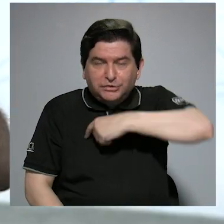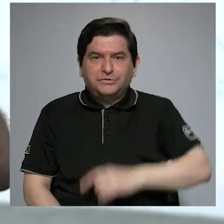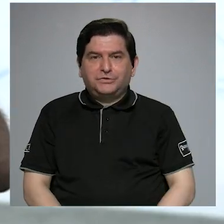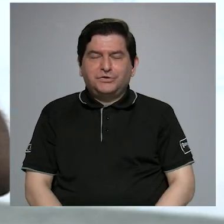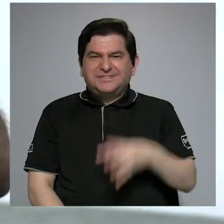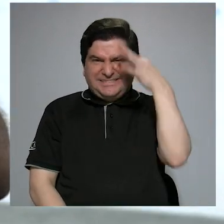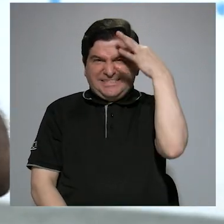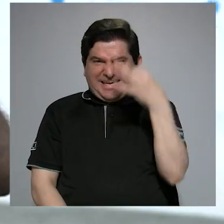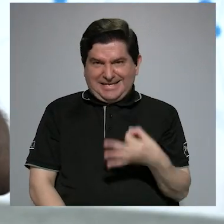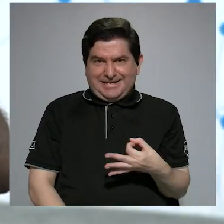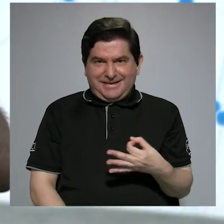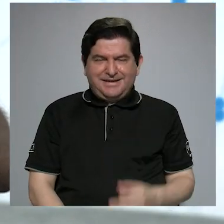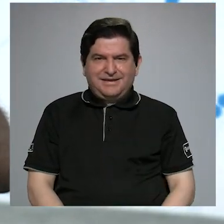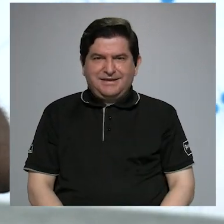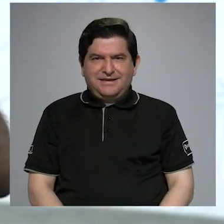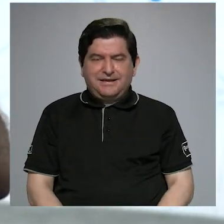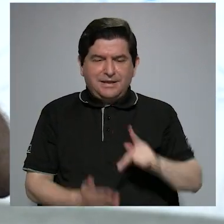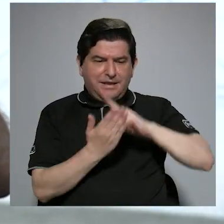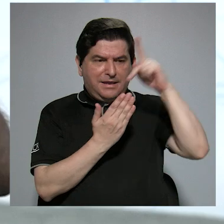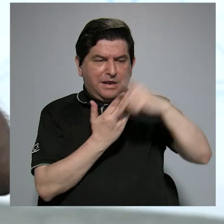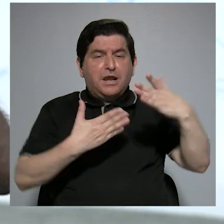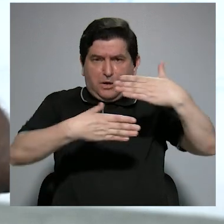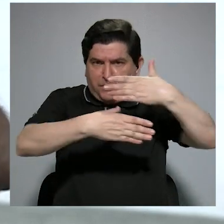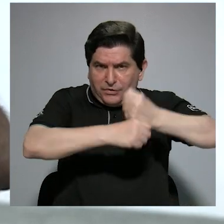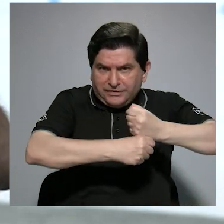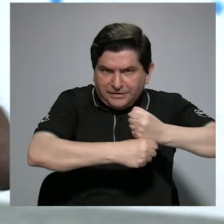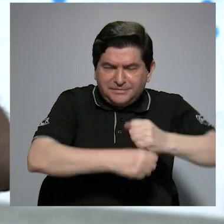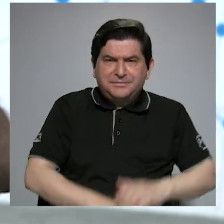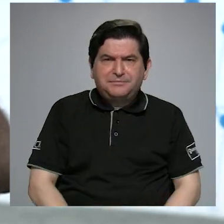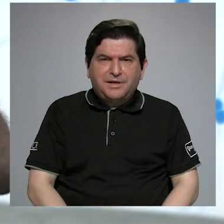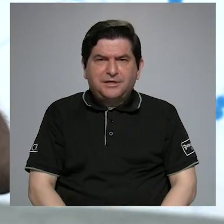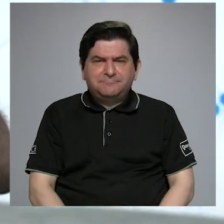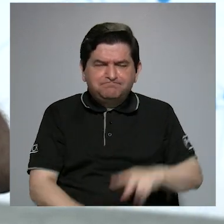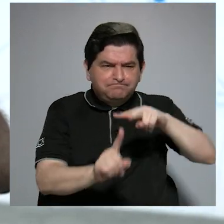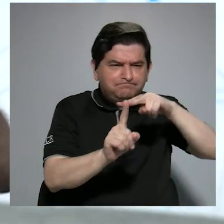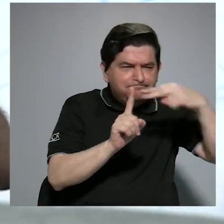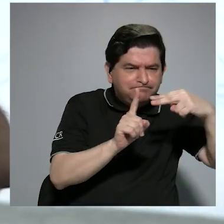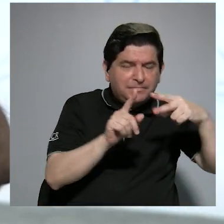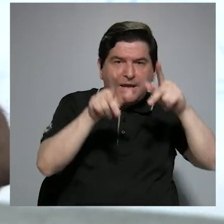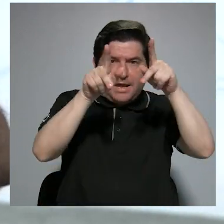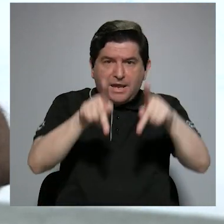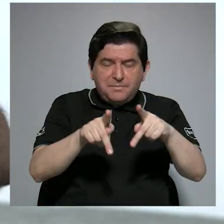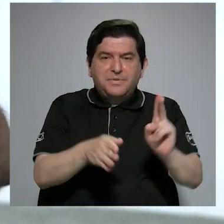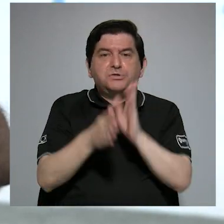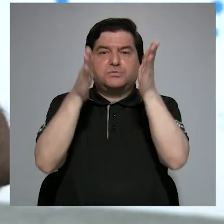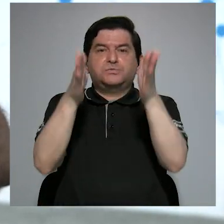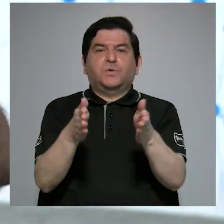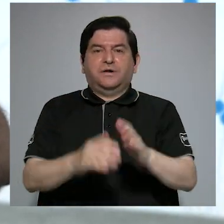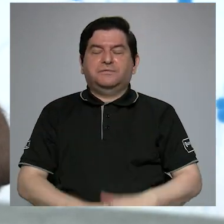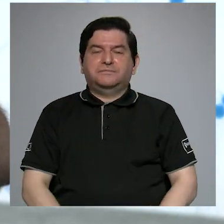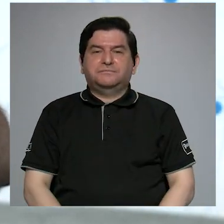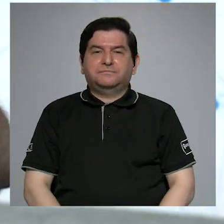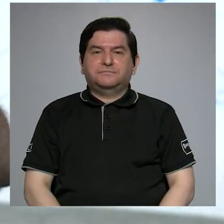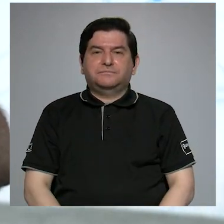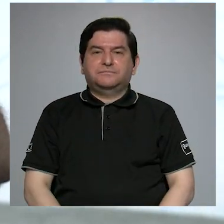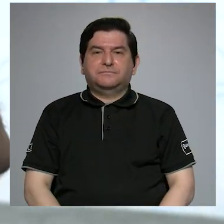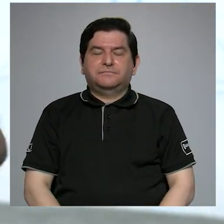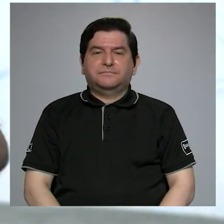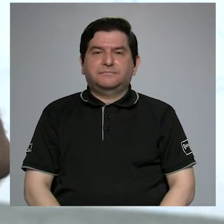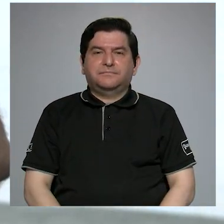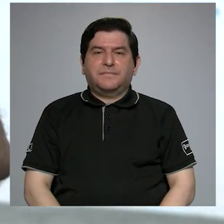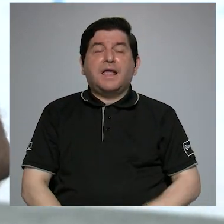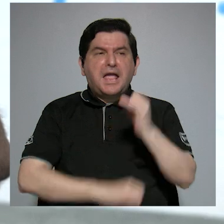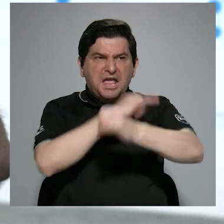nosotros creemos que lo que hacemos en el programa es enfocado en estas personas usuarias. Por otro